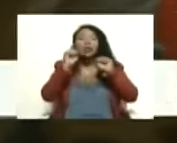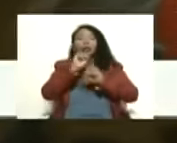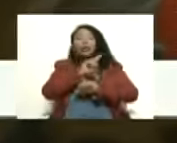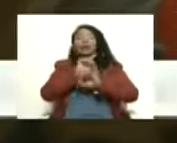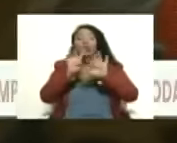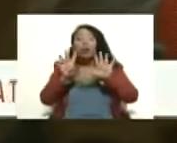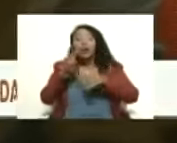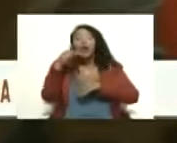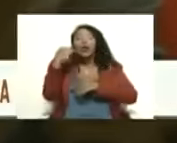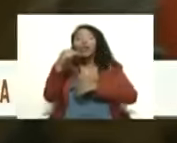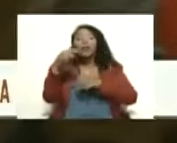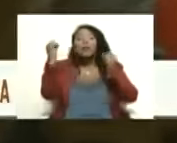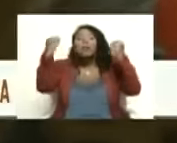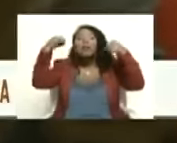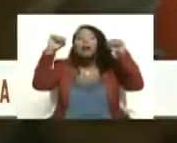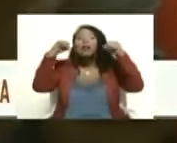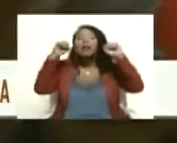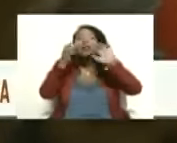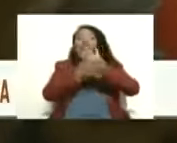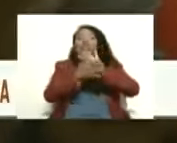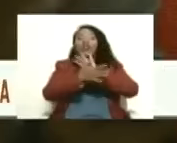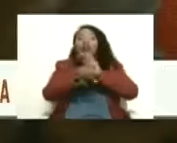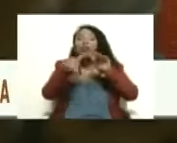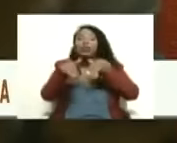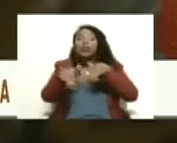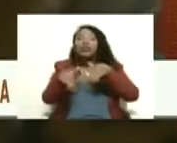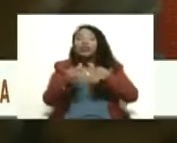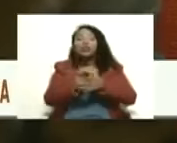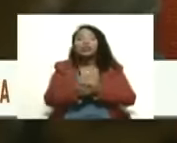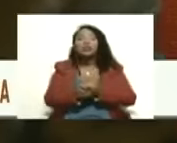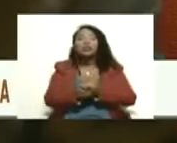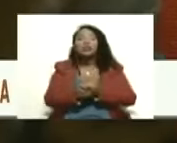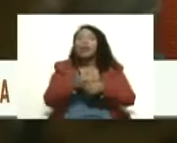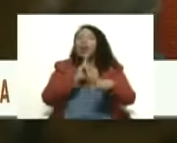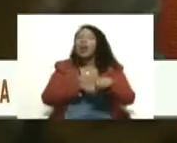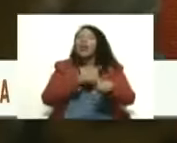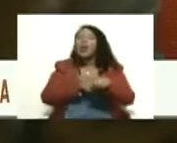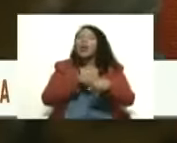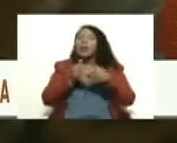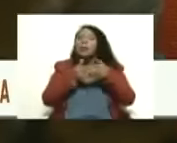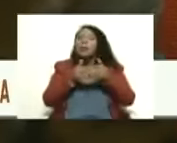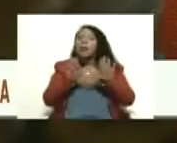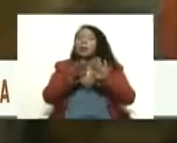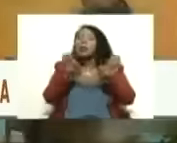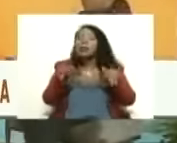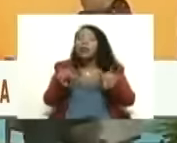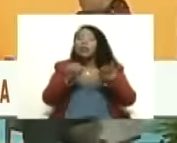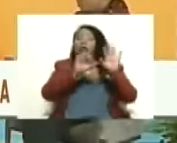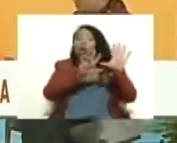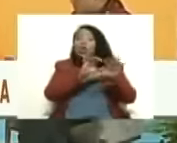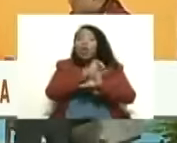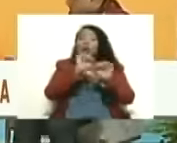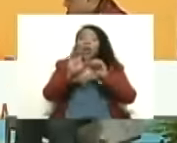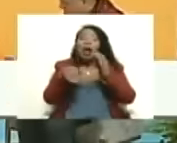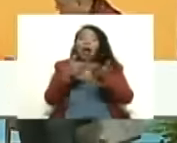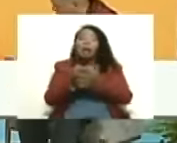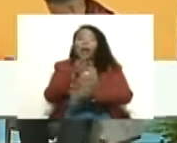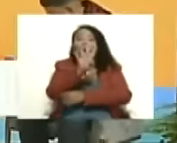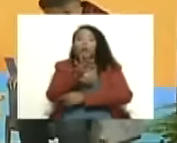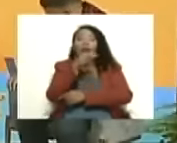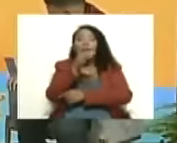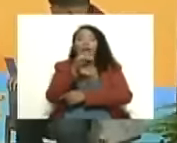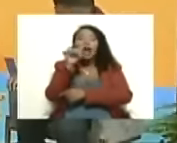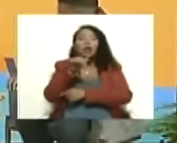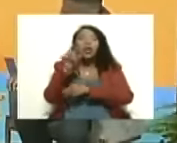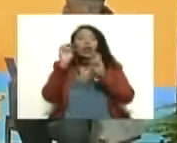noviembre este A qué hora está estimado la instalación de las mesas gran pregunta de 8 de la mañana a 4 de la tarde esto